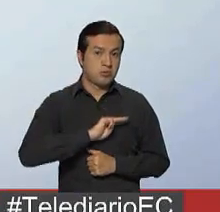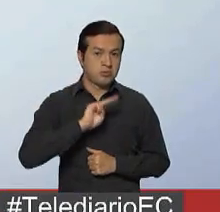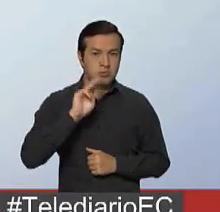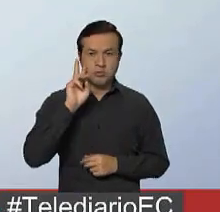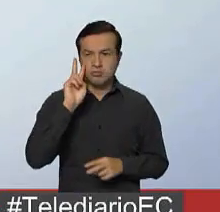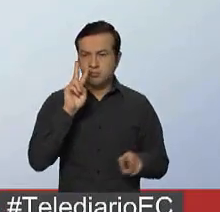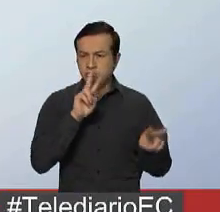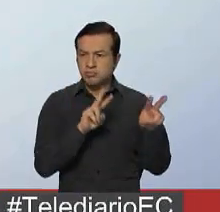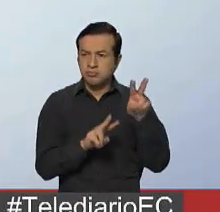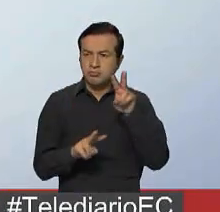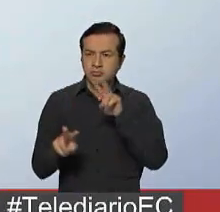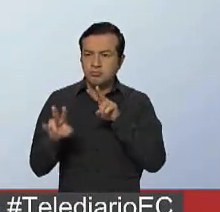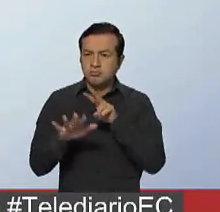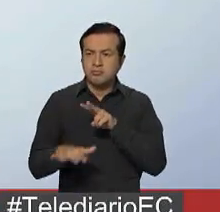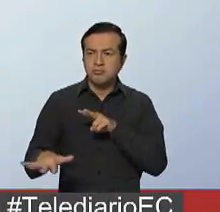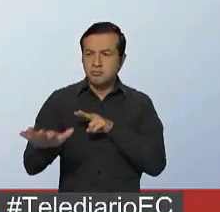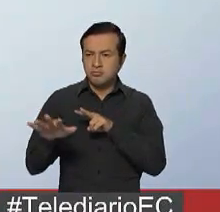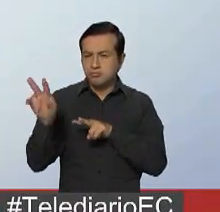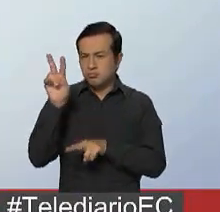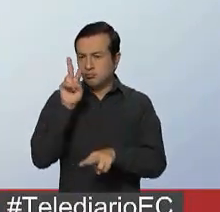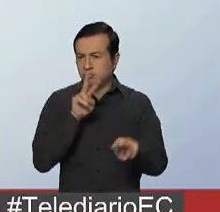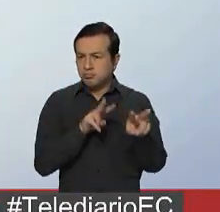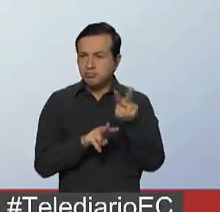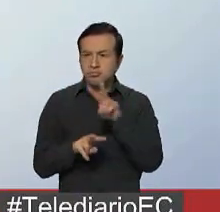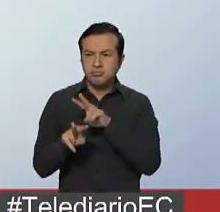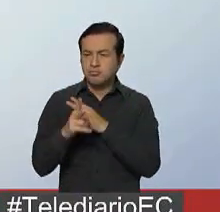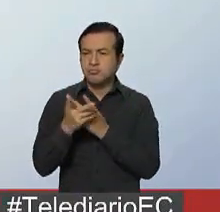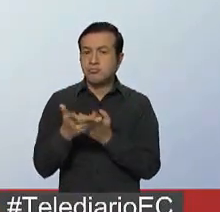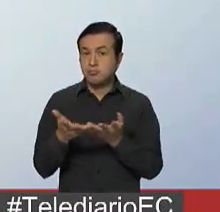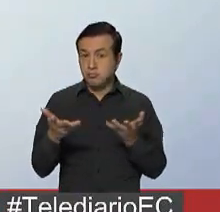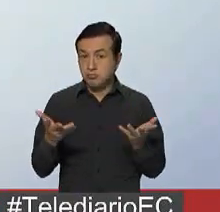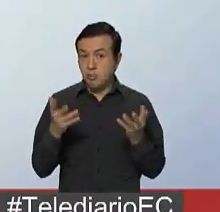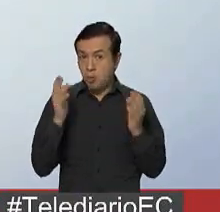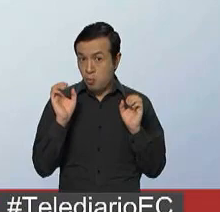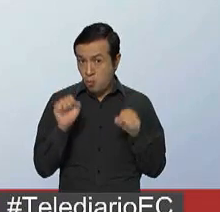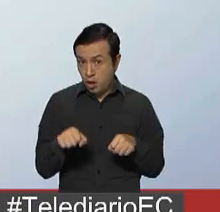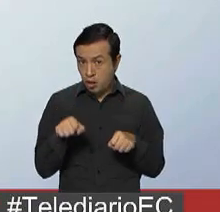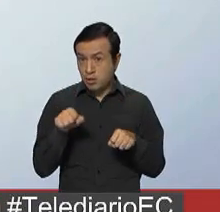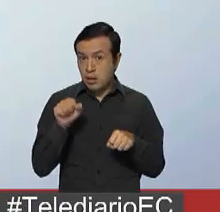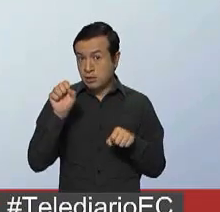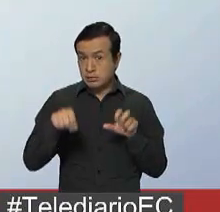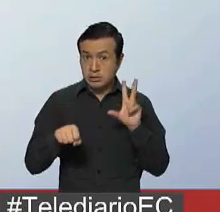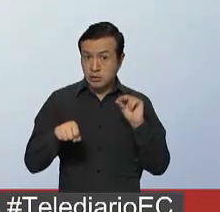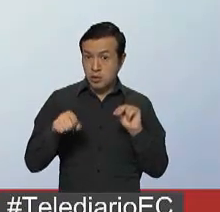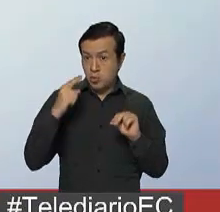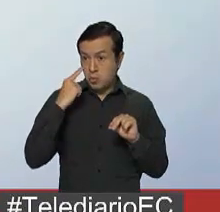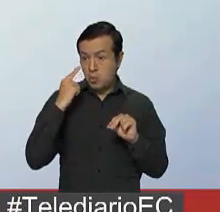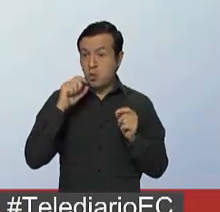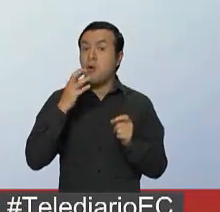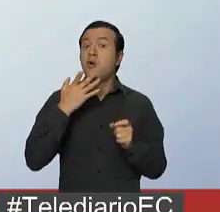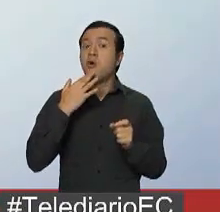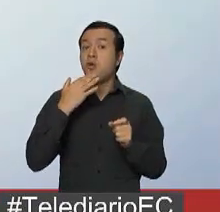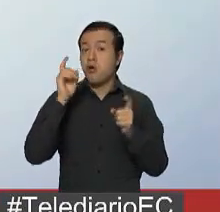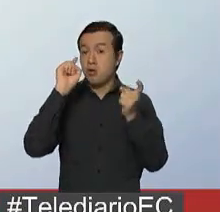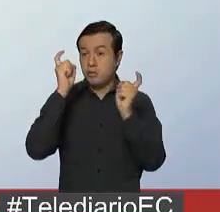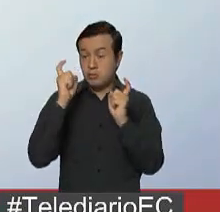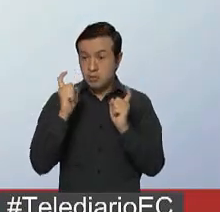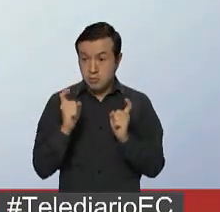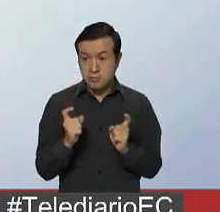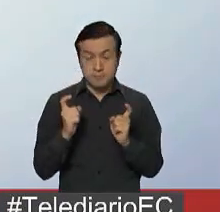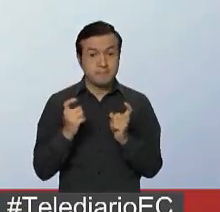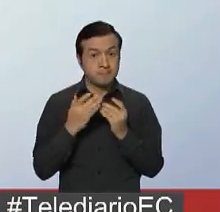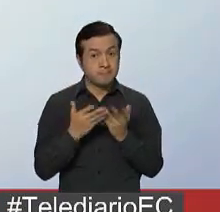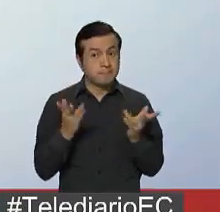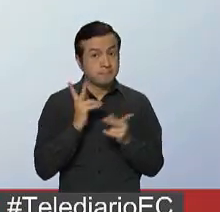analizar la situación en su jurisdicción ver si las condiciones son favorables para retomar cierto tipo de actividades con las